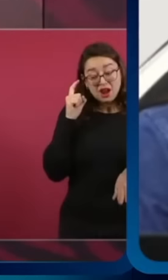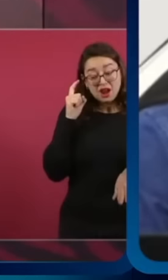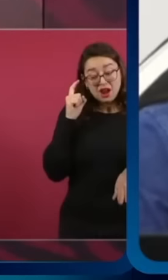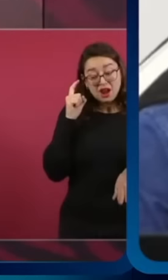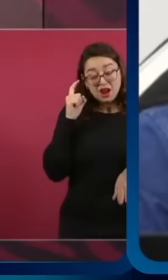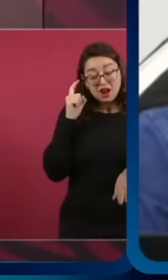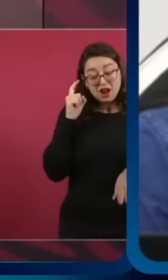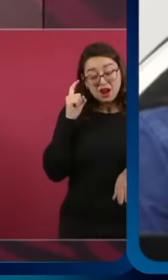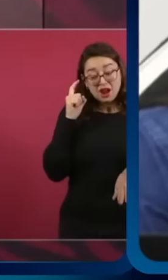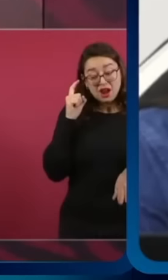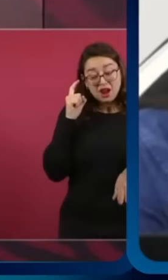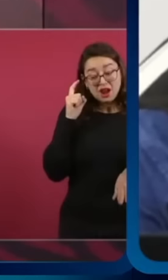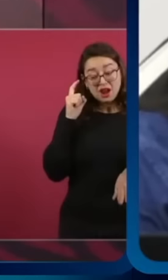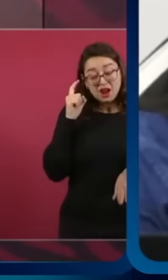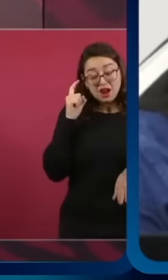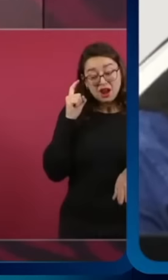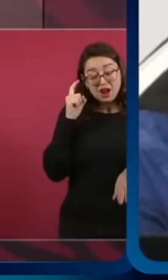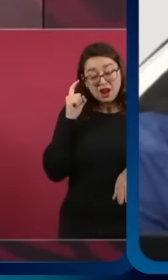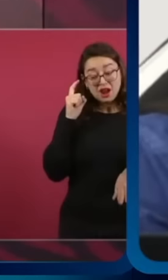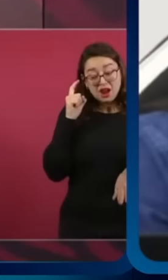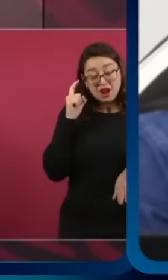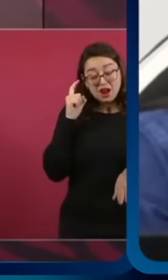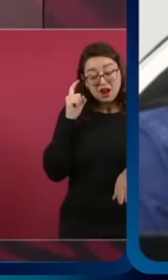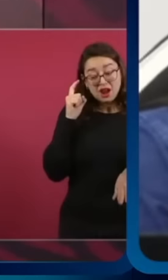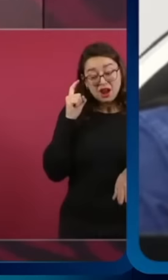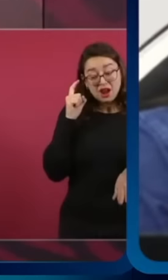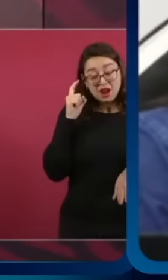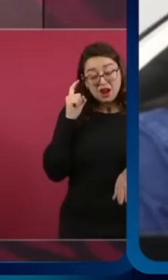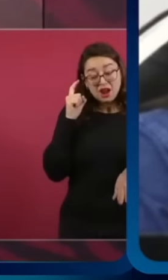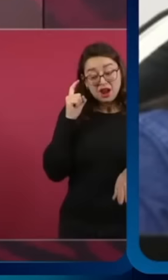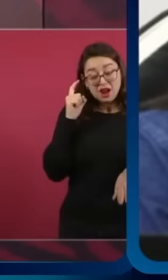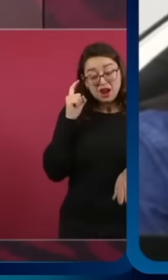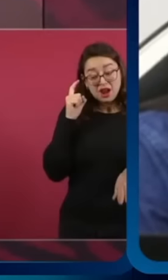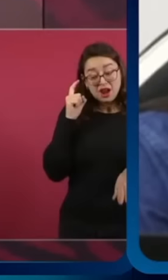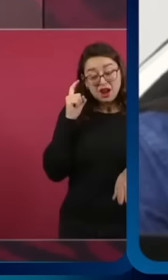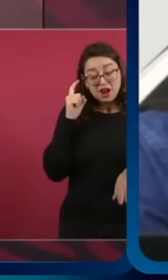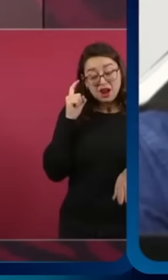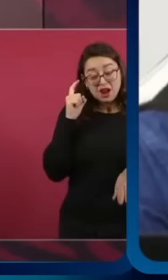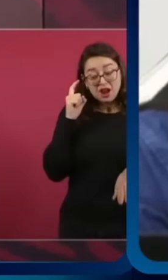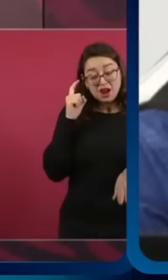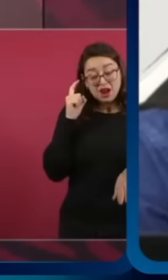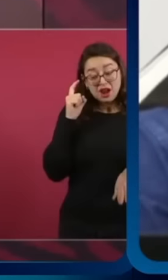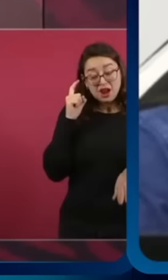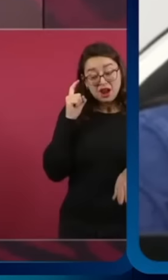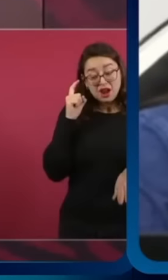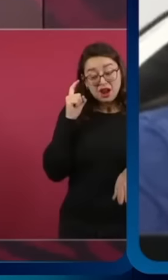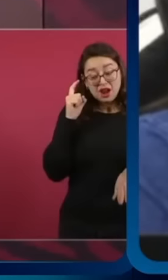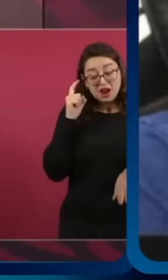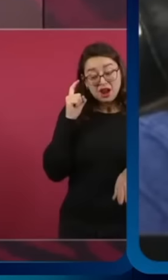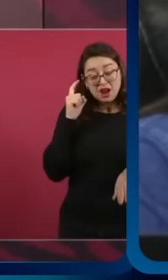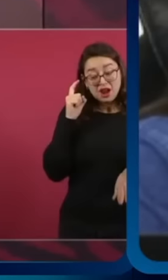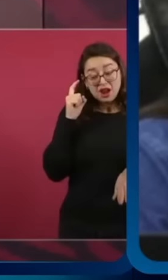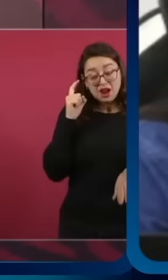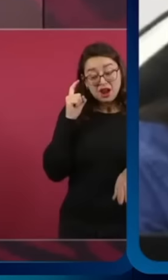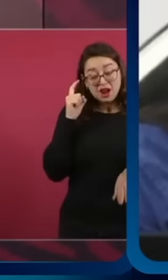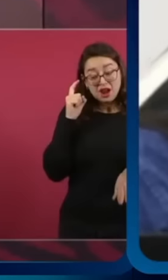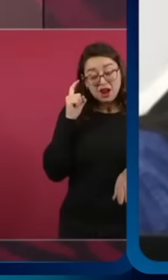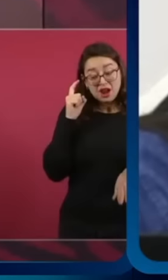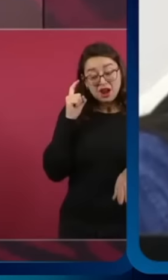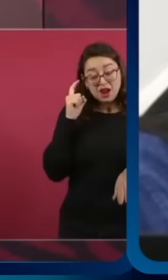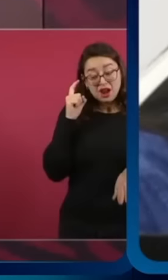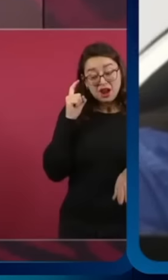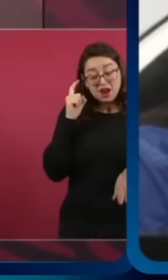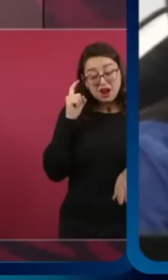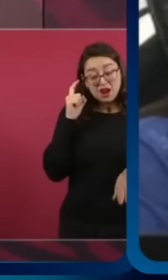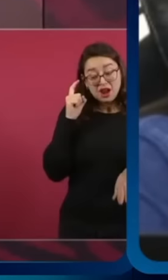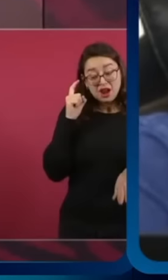que valga la pena cada vez que nosotros arriesgamos el pellejo contra estos represores, que valga la pena cada vez que